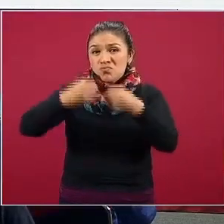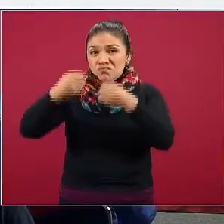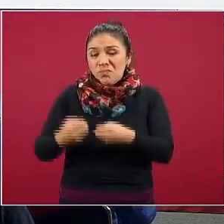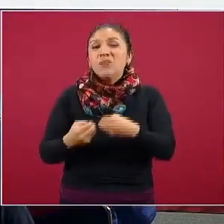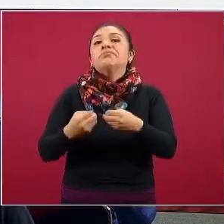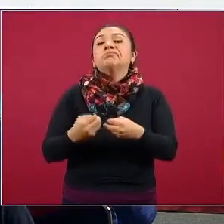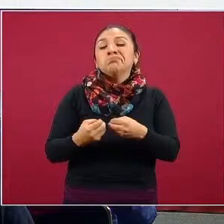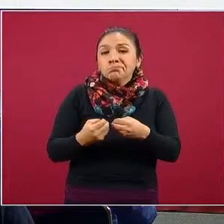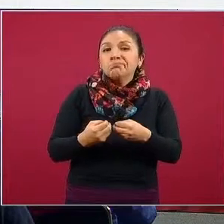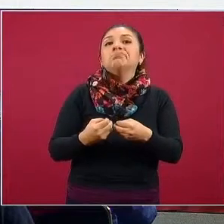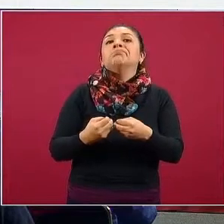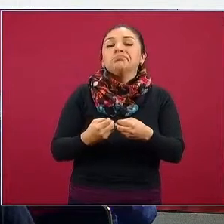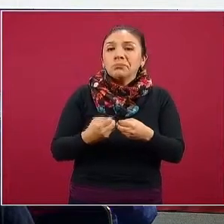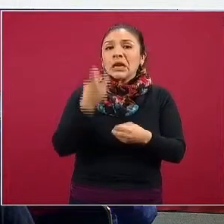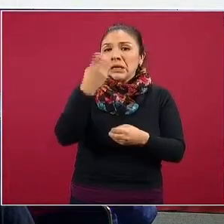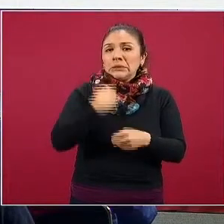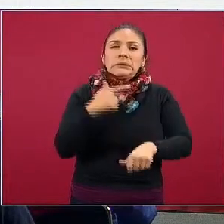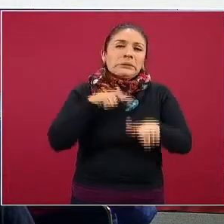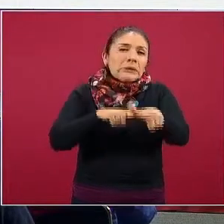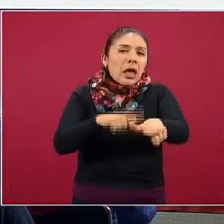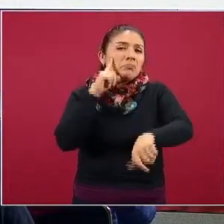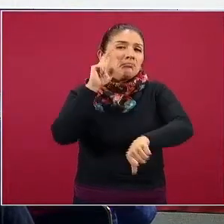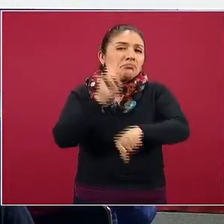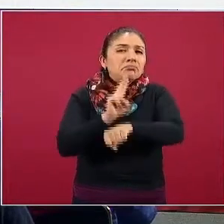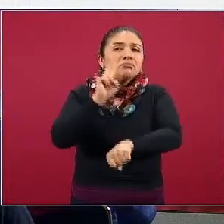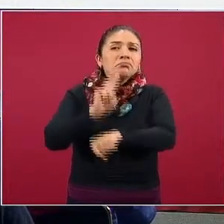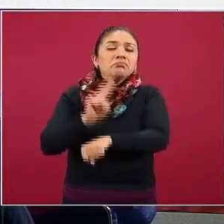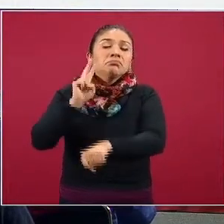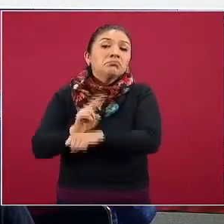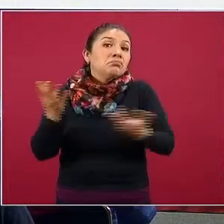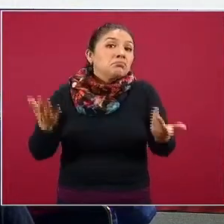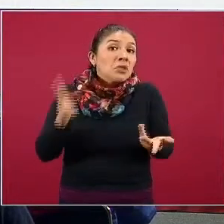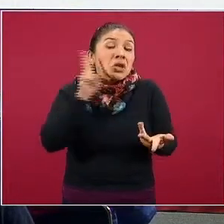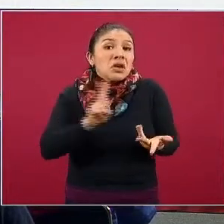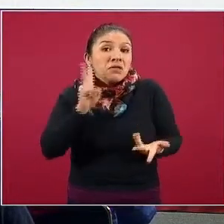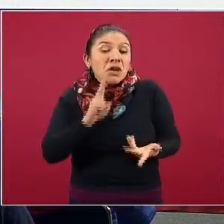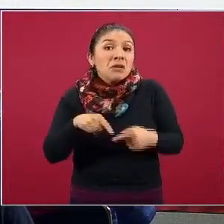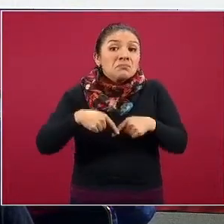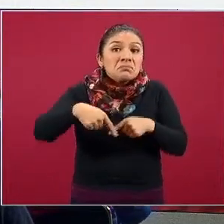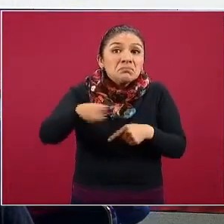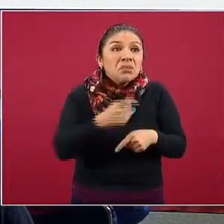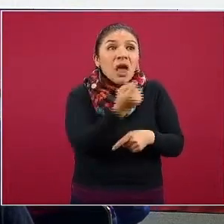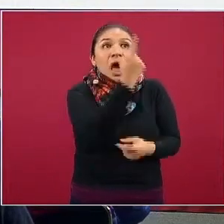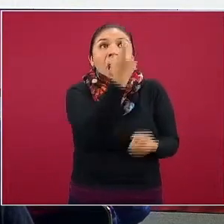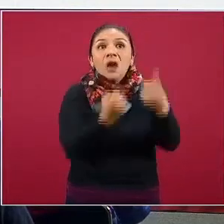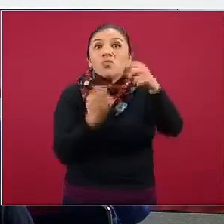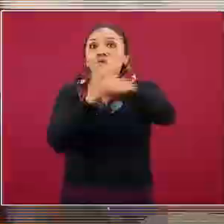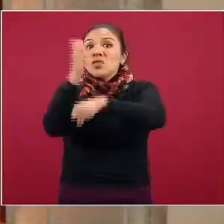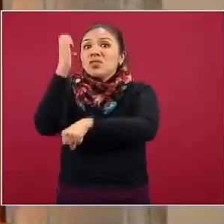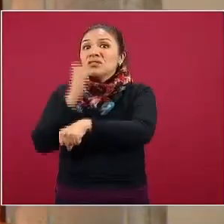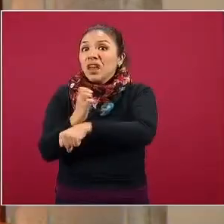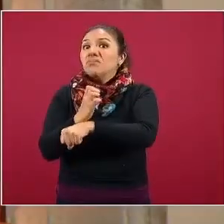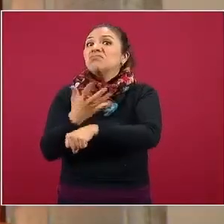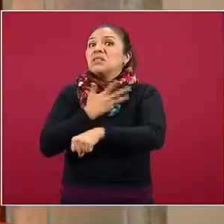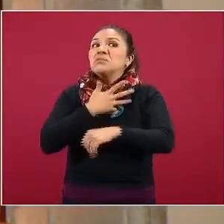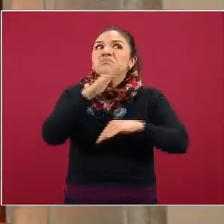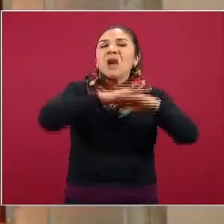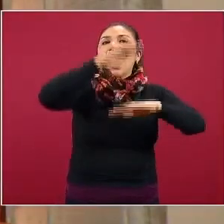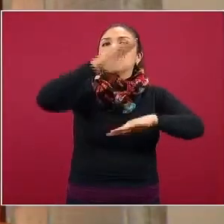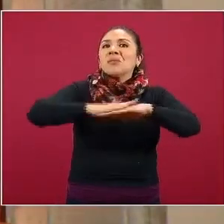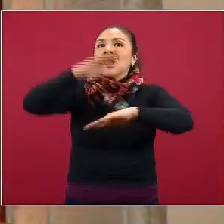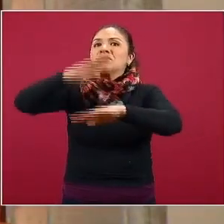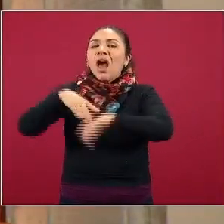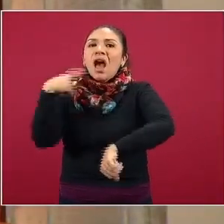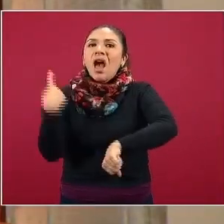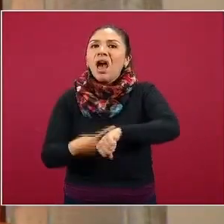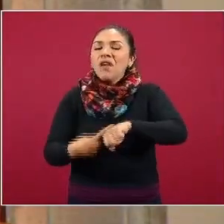que estaremos lógicamente monitoreando, esto a expectativa de entidades federativas que precisamente han incrementado